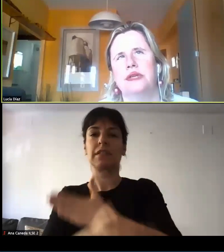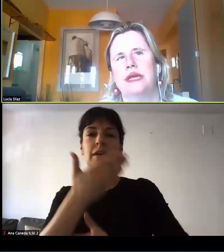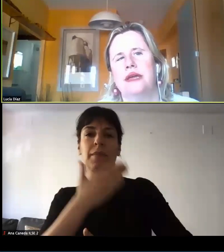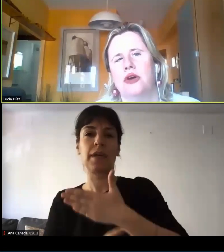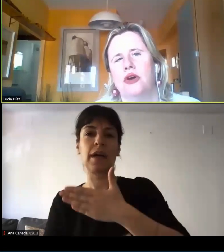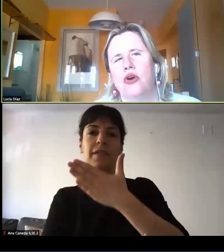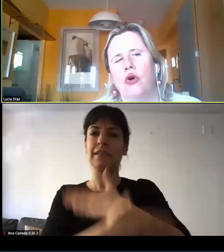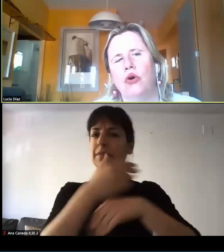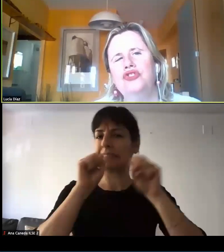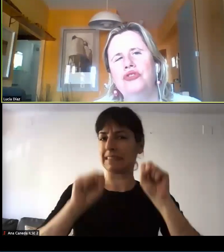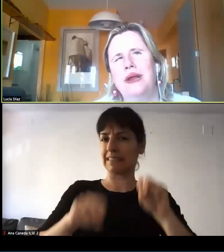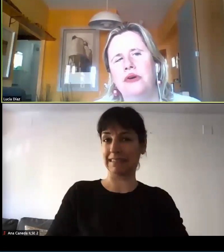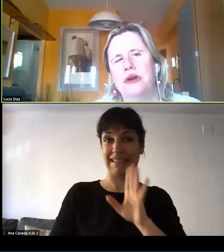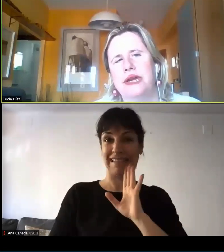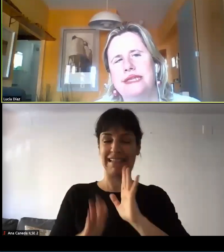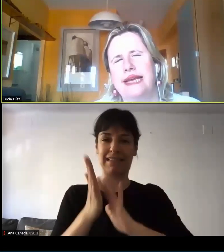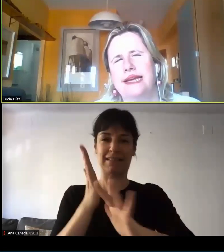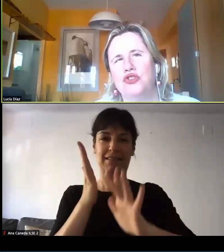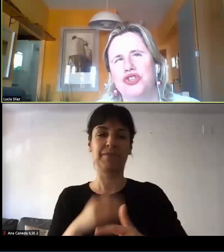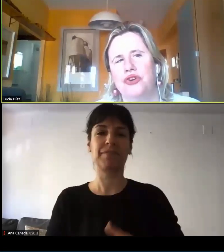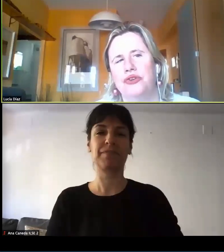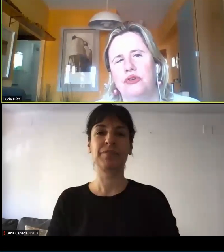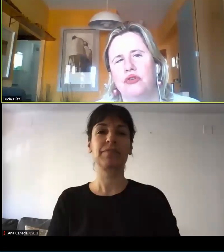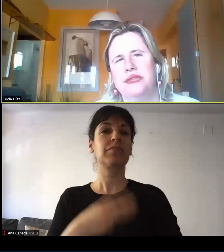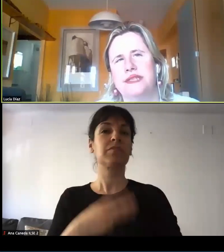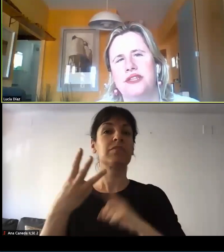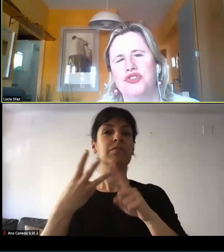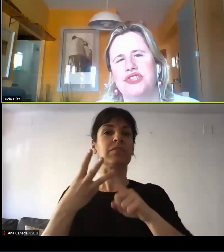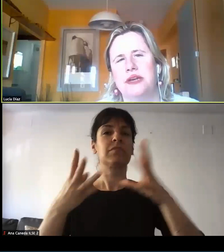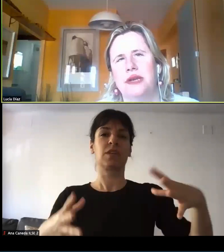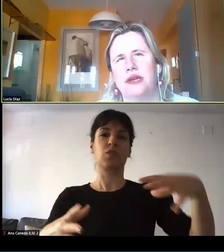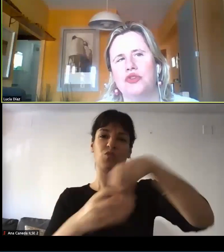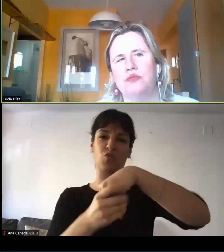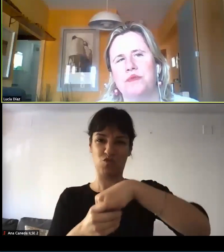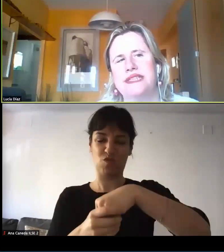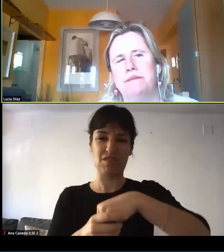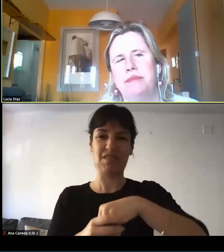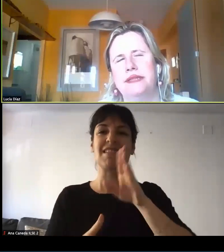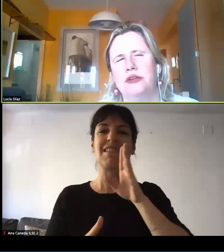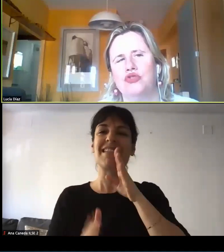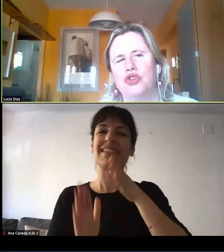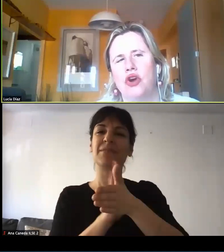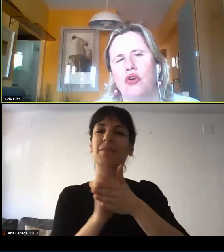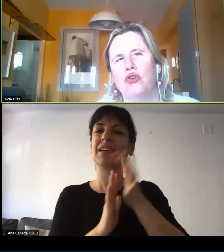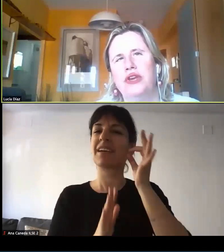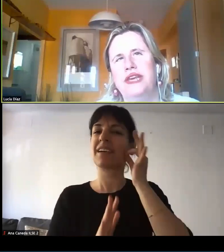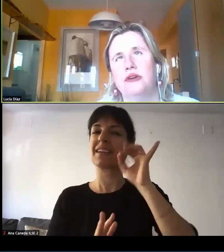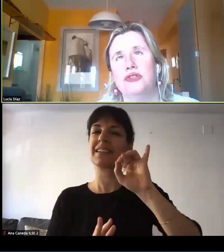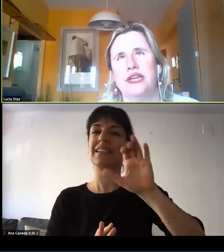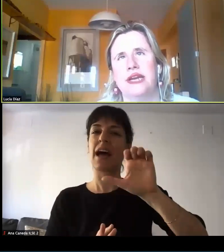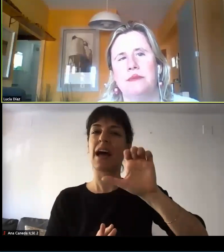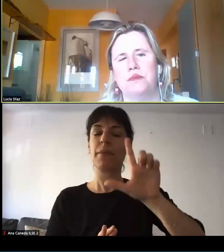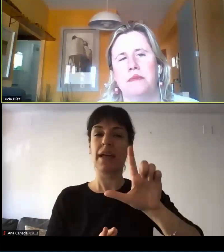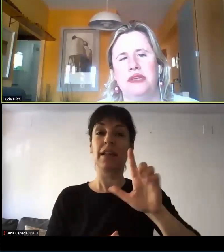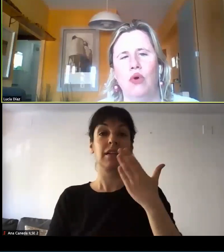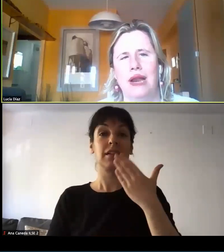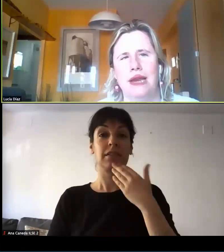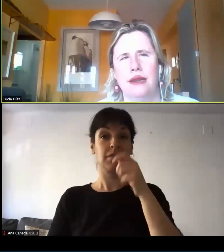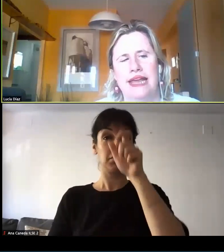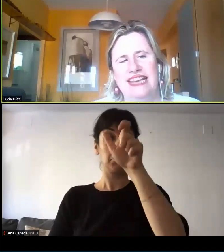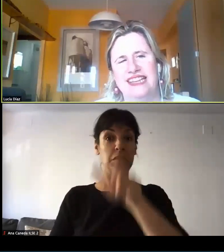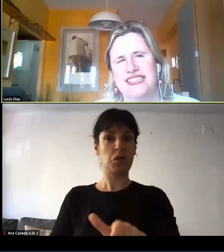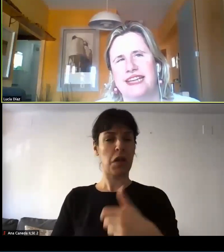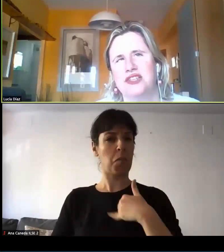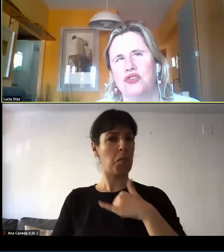dicho. Otro valor es la inclusión, como antes ha dicho Isabel, somos más empáticos con quien consideramos